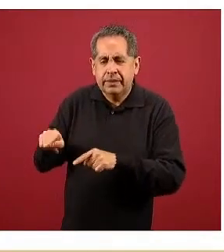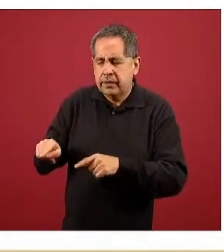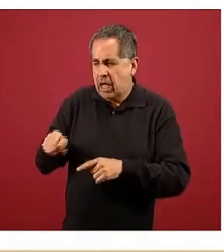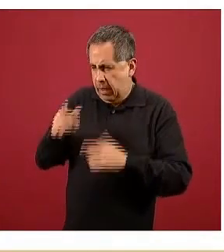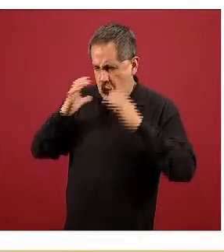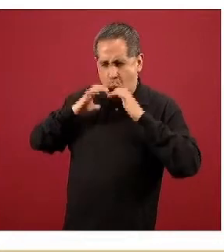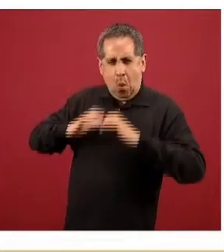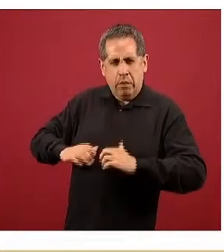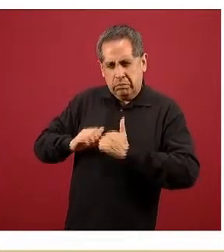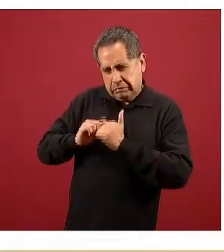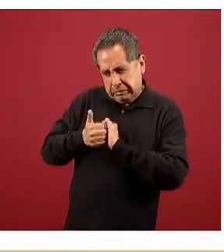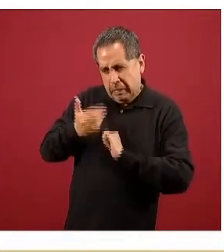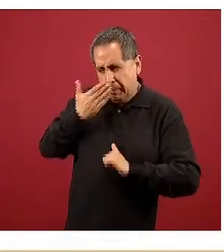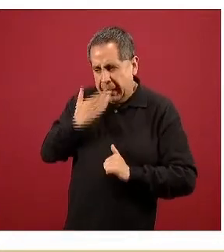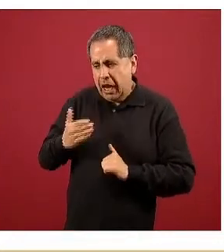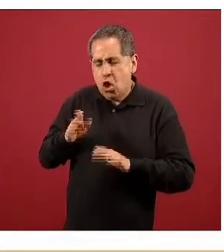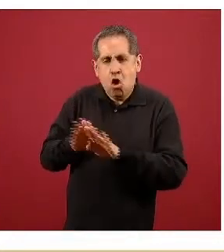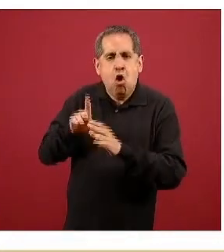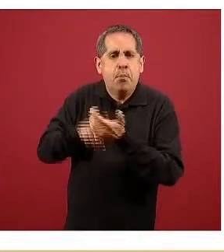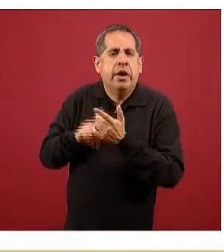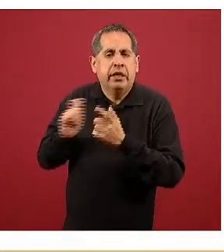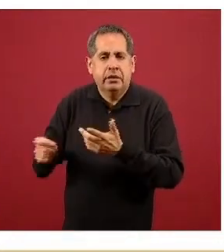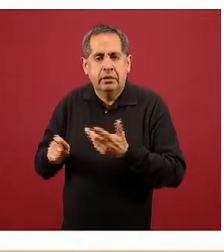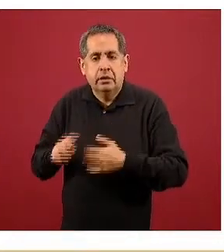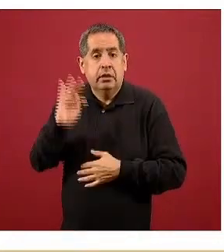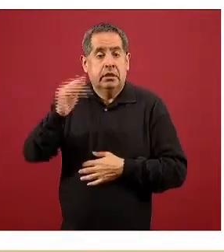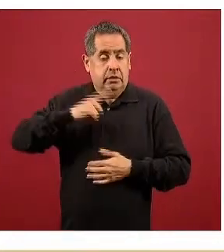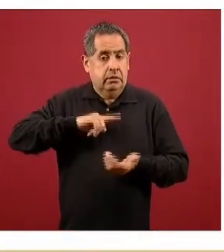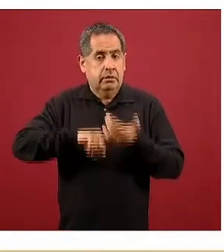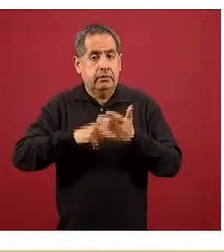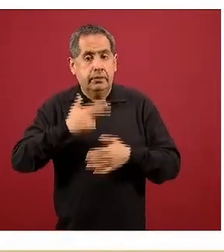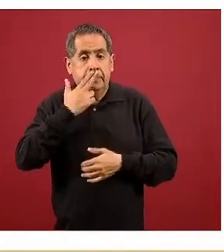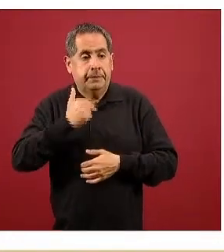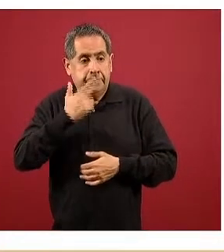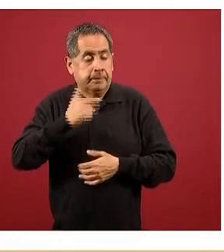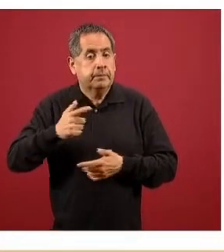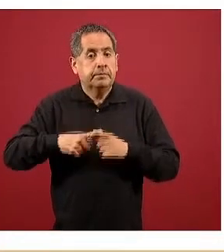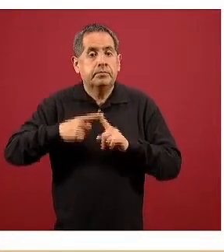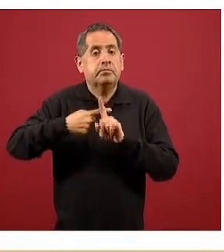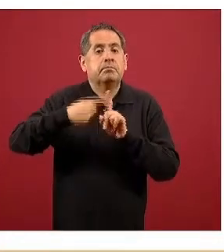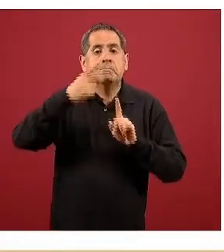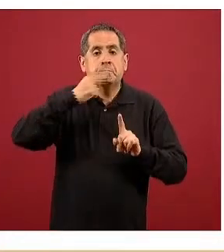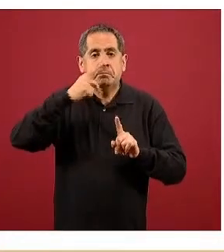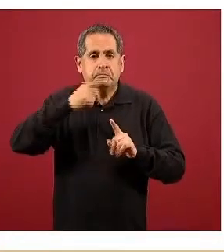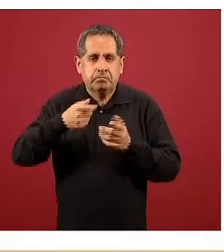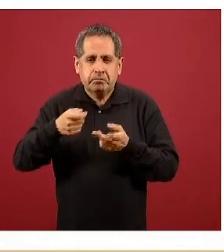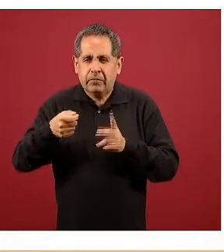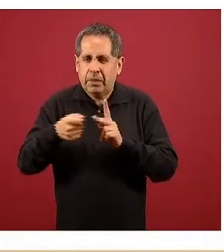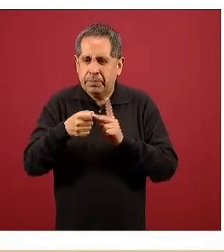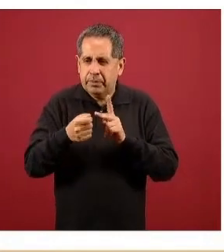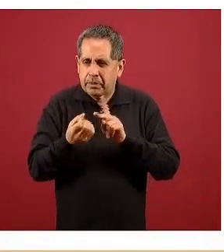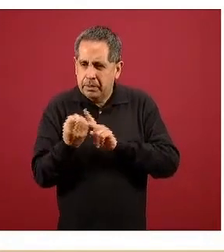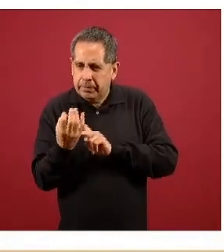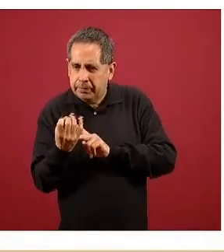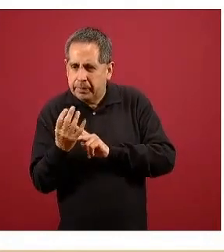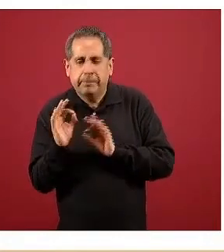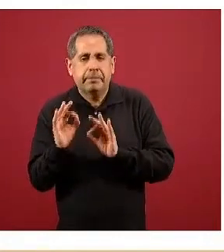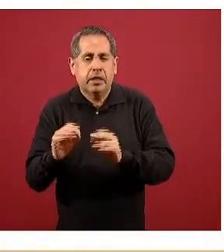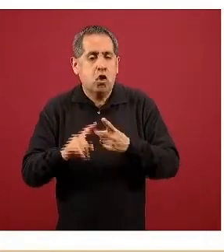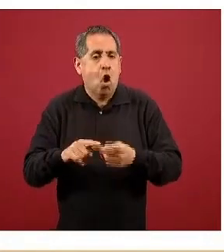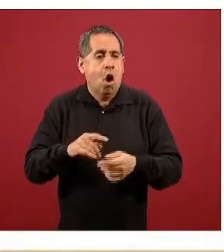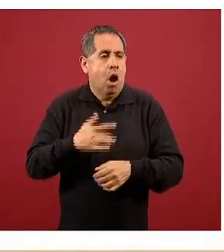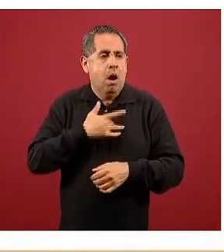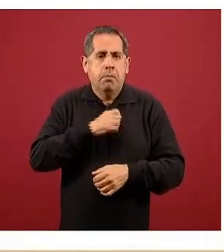mi metabolismo esté funcionando correctamente, si vivo con diabetes, que mis niveles de glucosa estén bien, si vivo